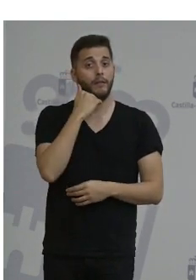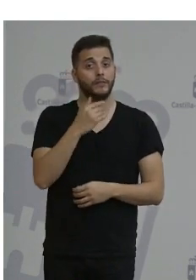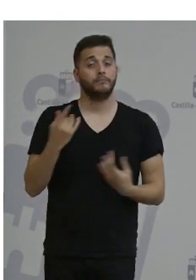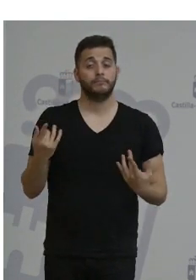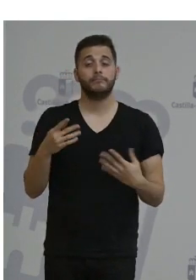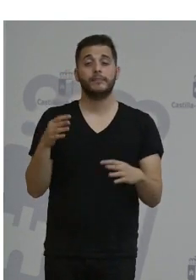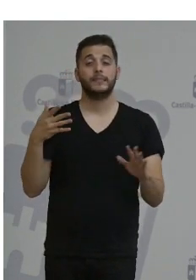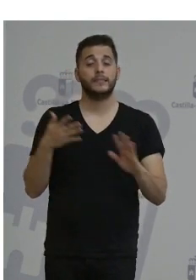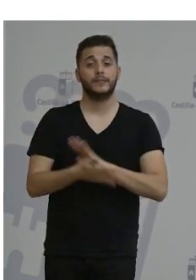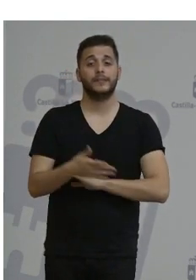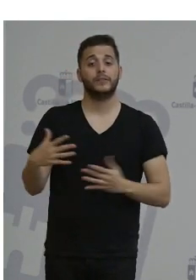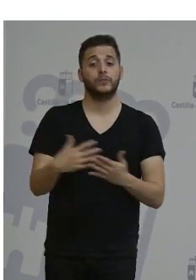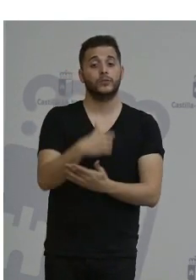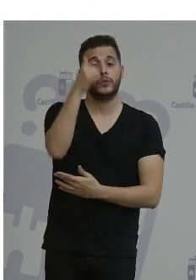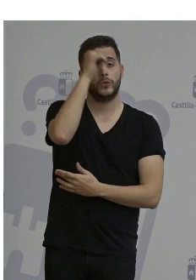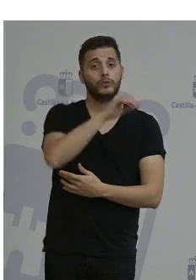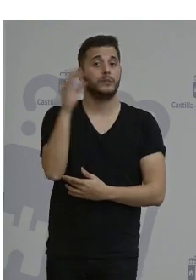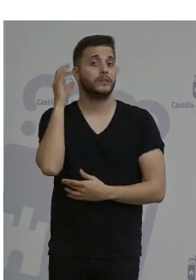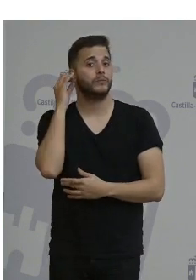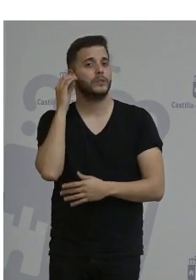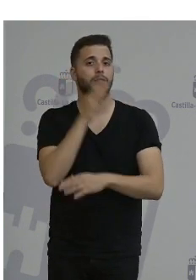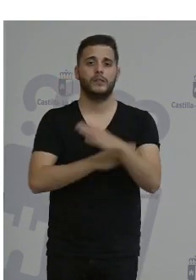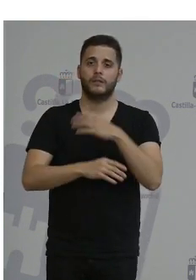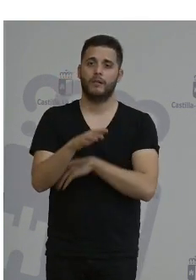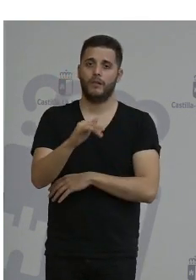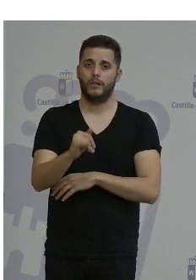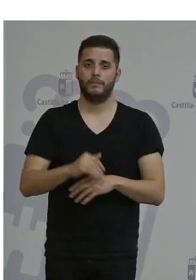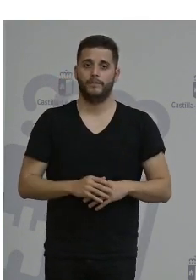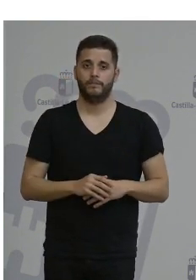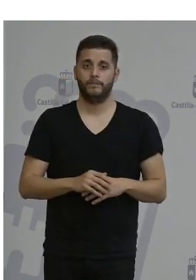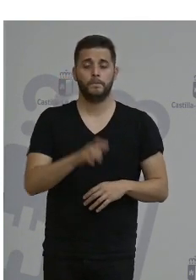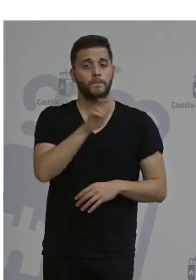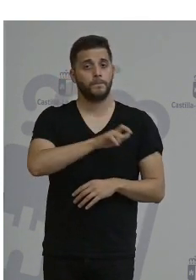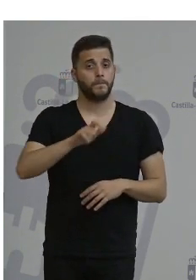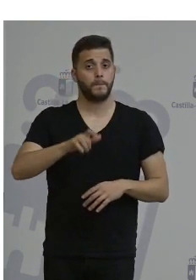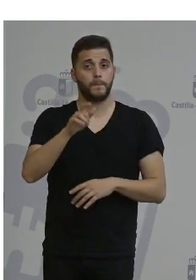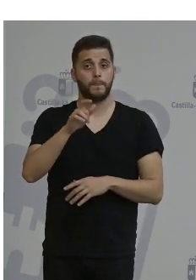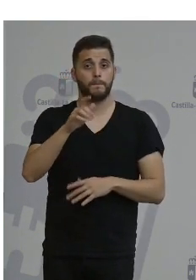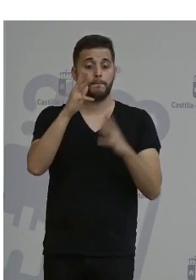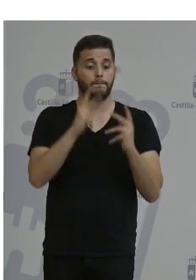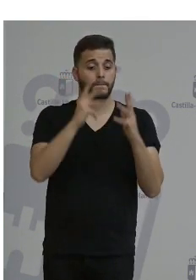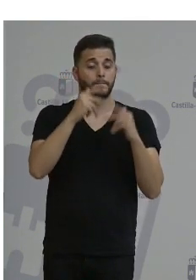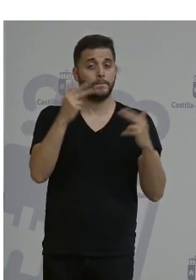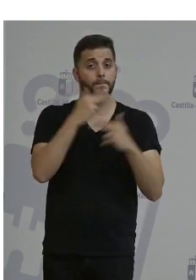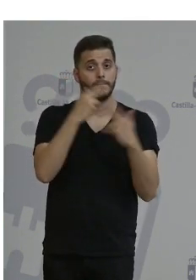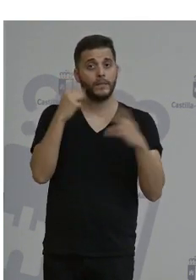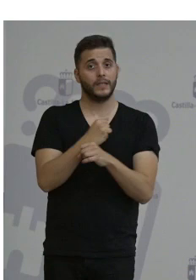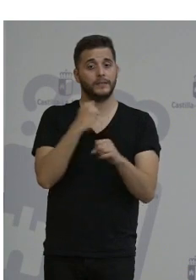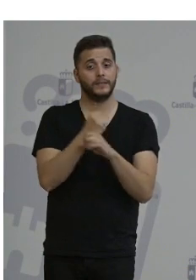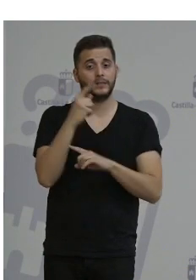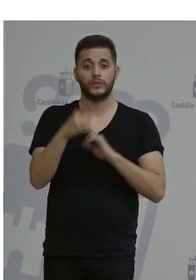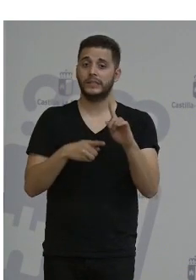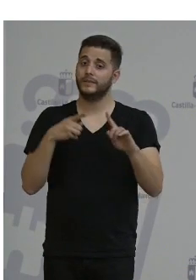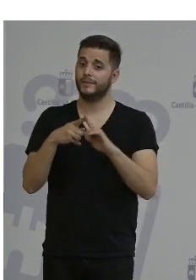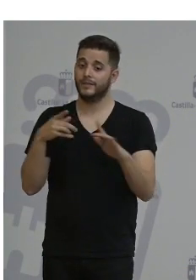incluye a hombres y mujeres con discapacidad, por lo que las Administraciones públicas trabajan para facilitar el acceso